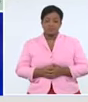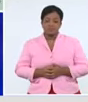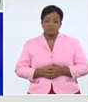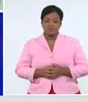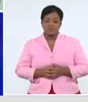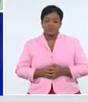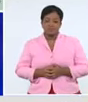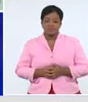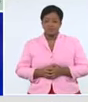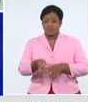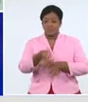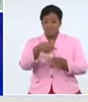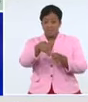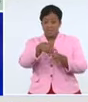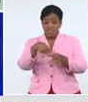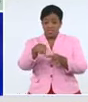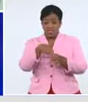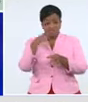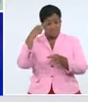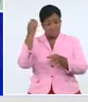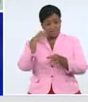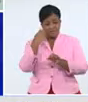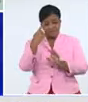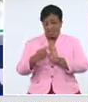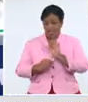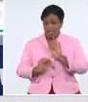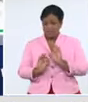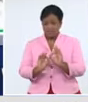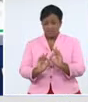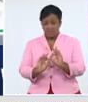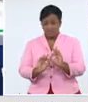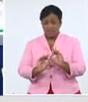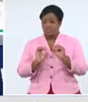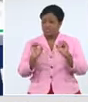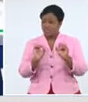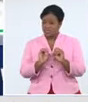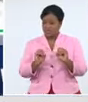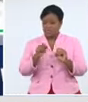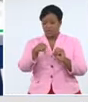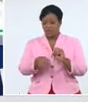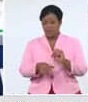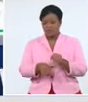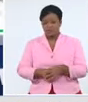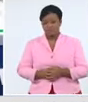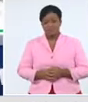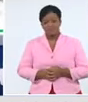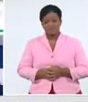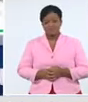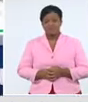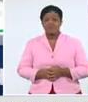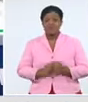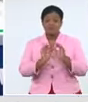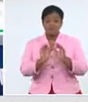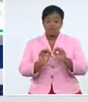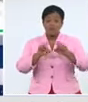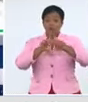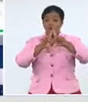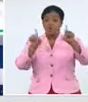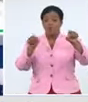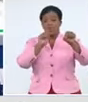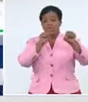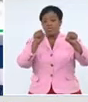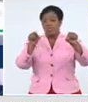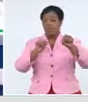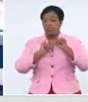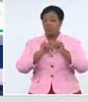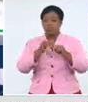Isla de la Juventud sin transmisión autóctona de COVID-19 en esta jornada. Ha sido la incidencia entonces de la